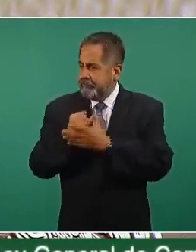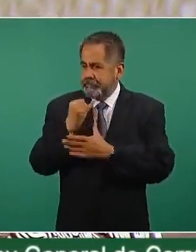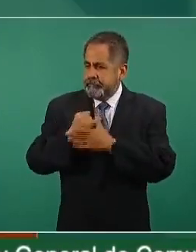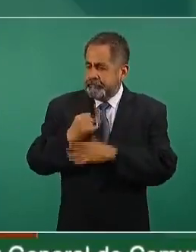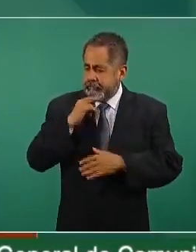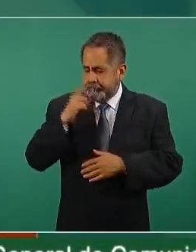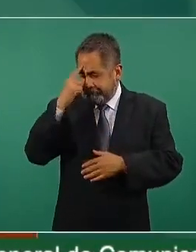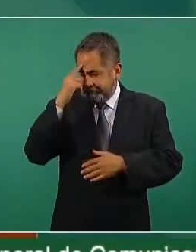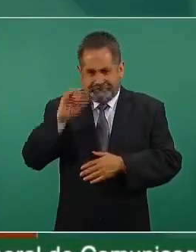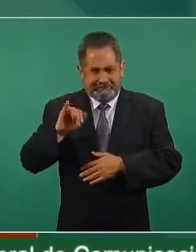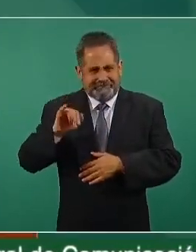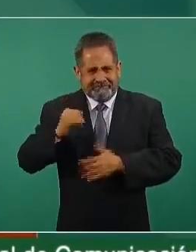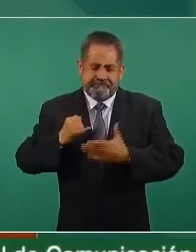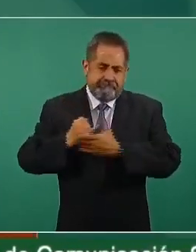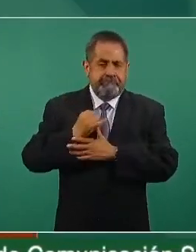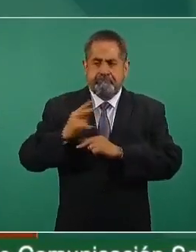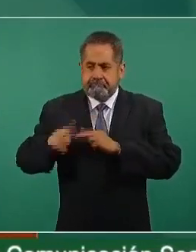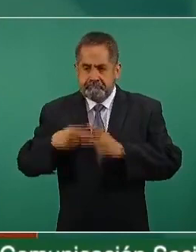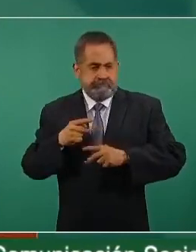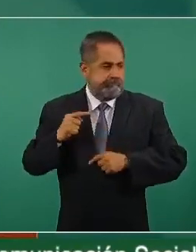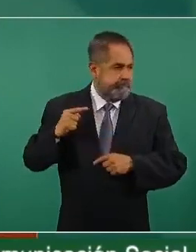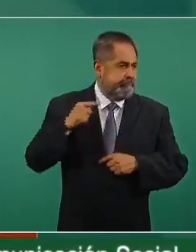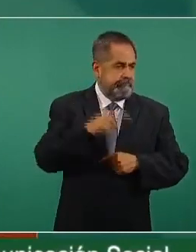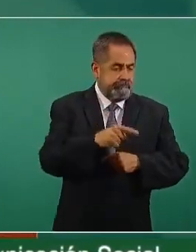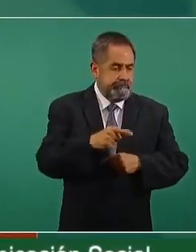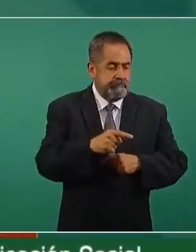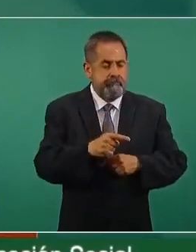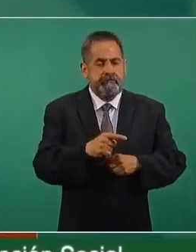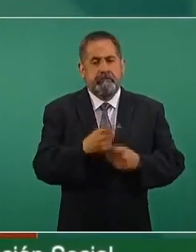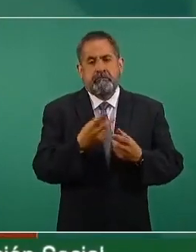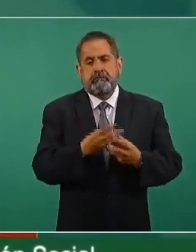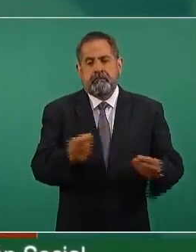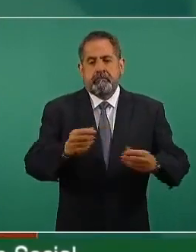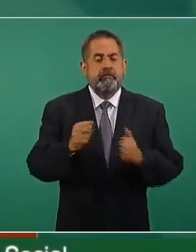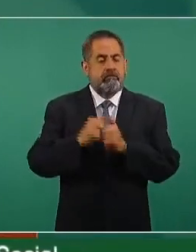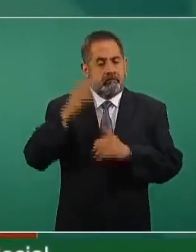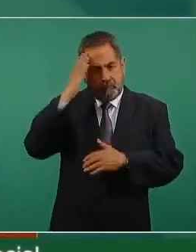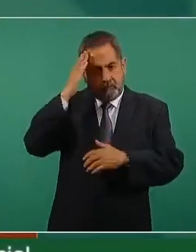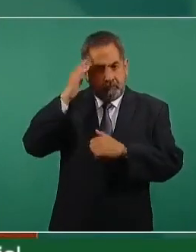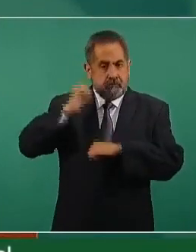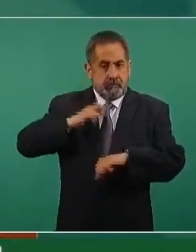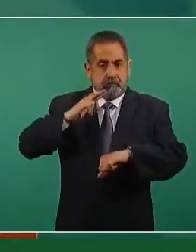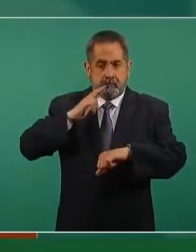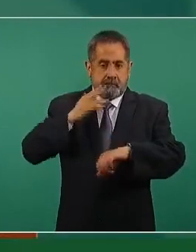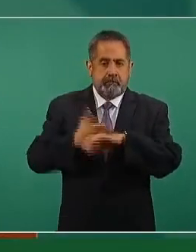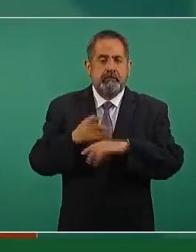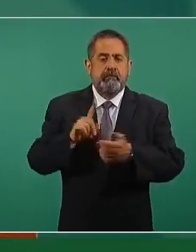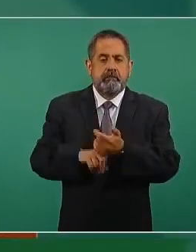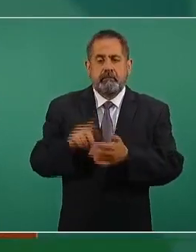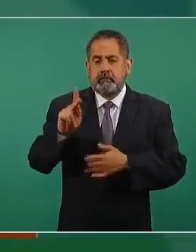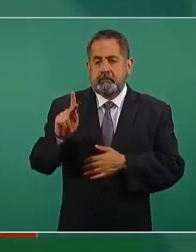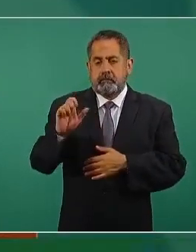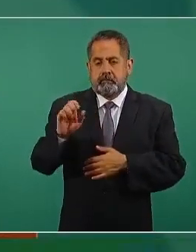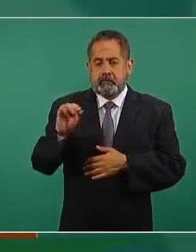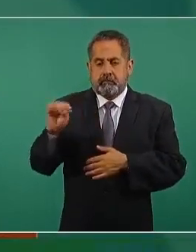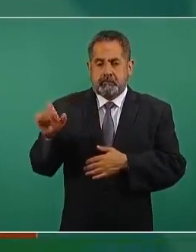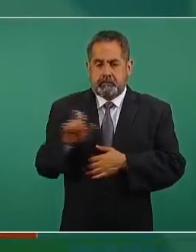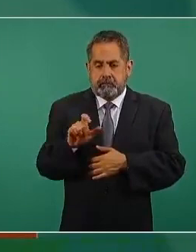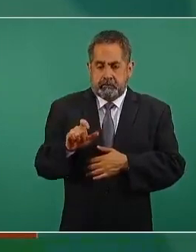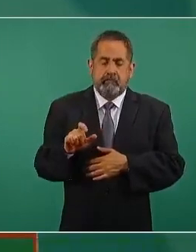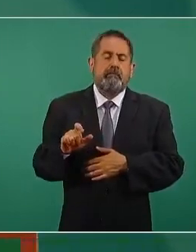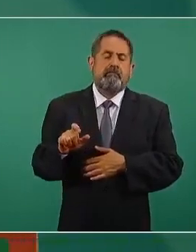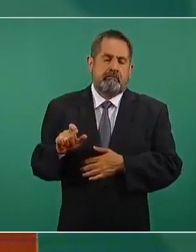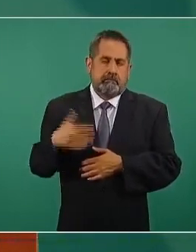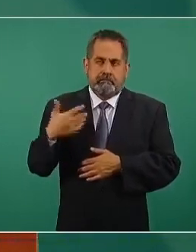se realizaron entre todas las instituciones, encabezado con el liderazgo de Pemex, pudimos atender